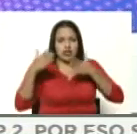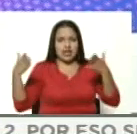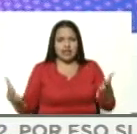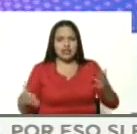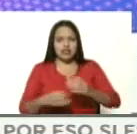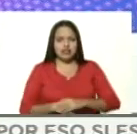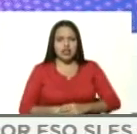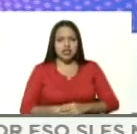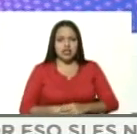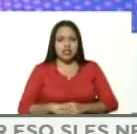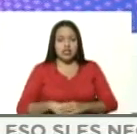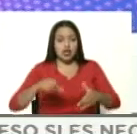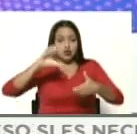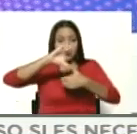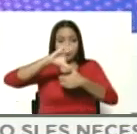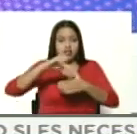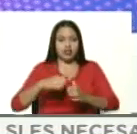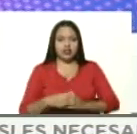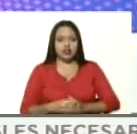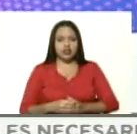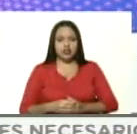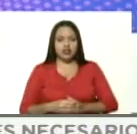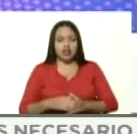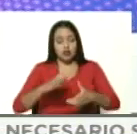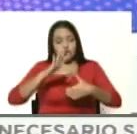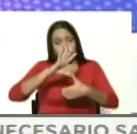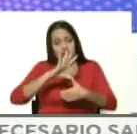de Sudamérica, Chávez y Evo.